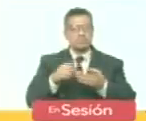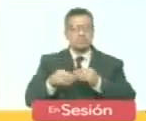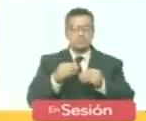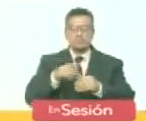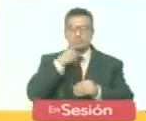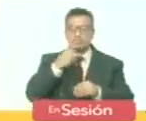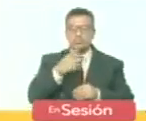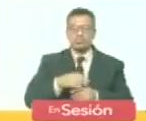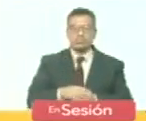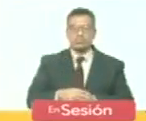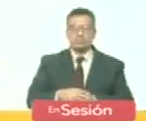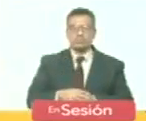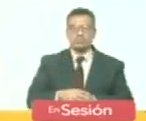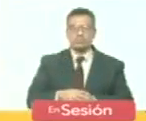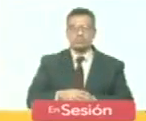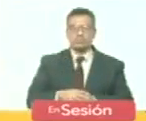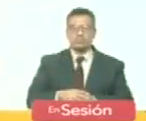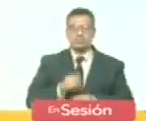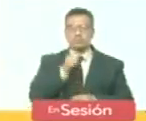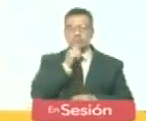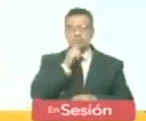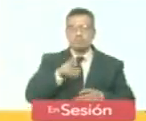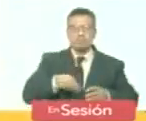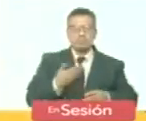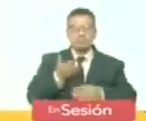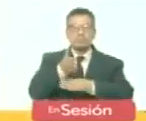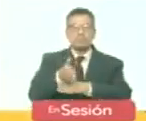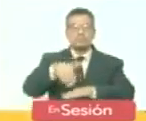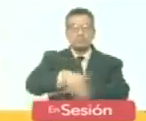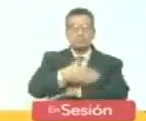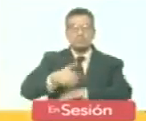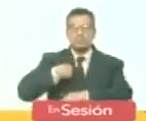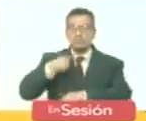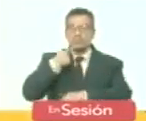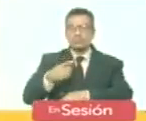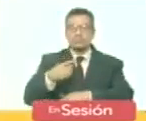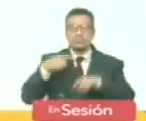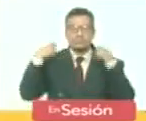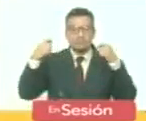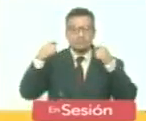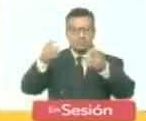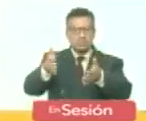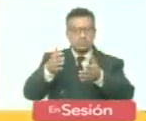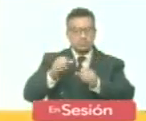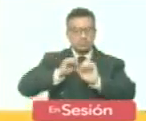político? ¿Quién puede salir a la calle y decir, los defendimos?